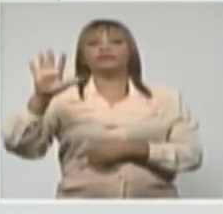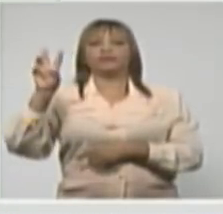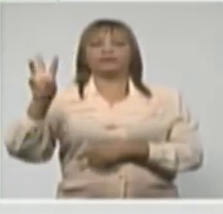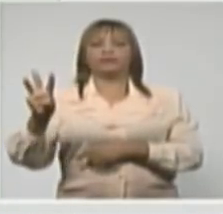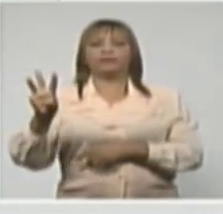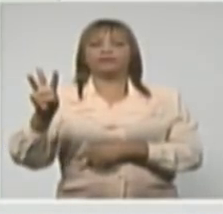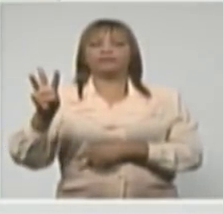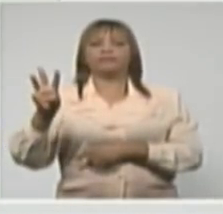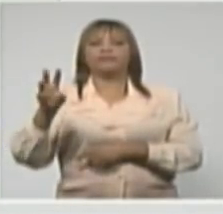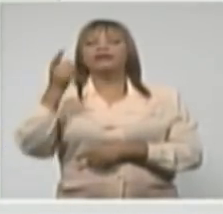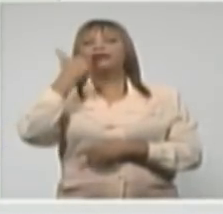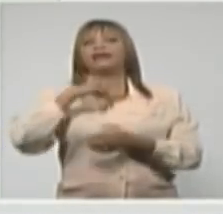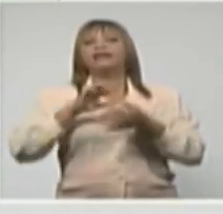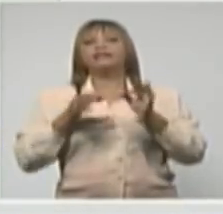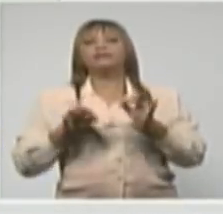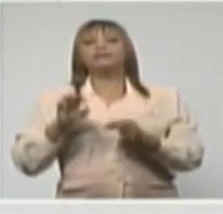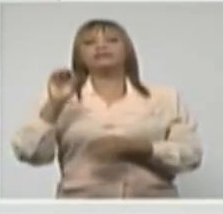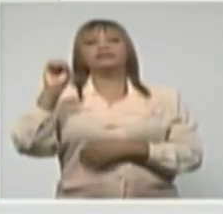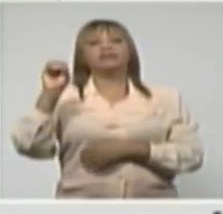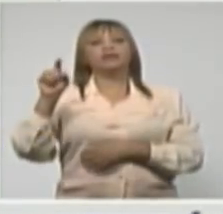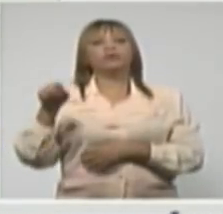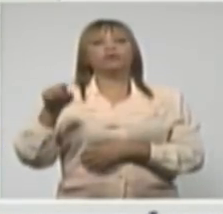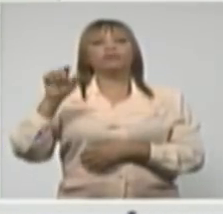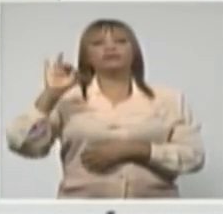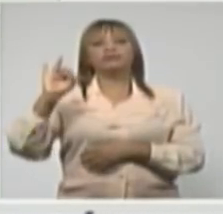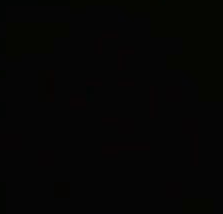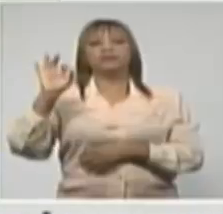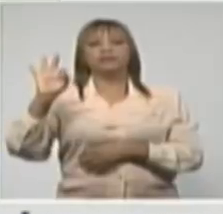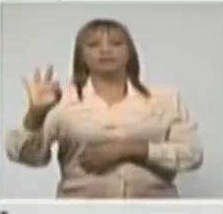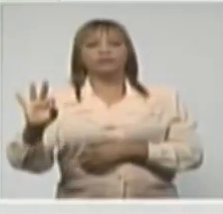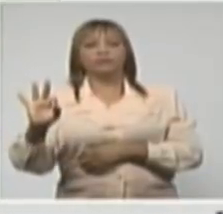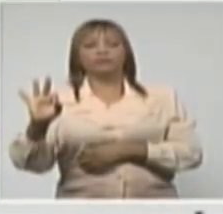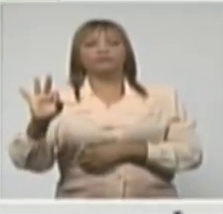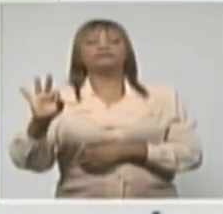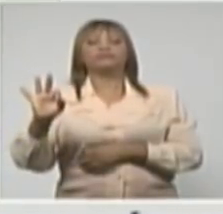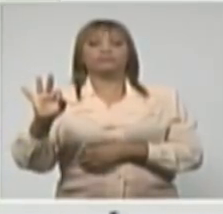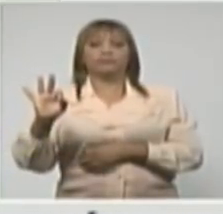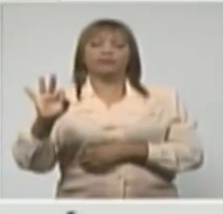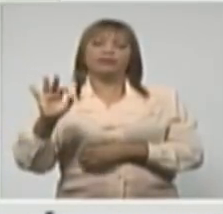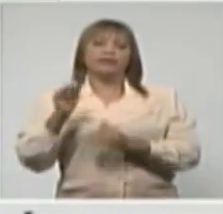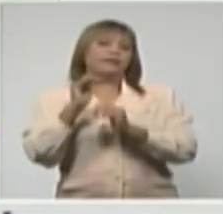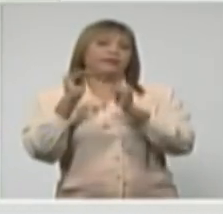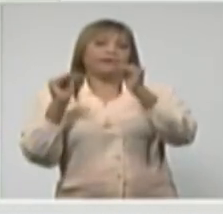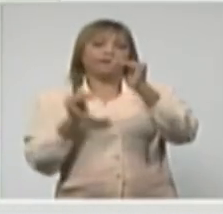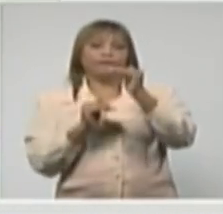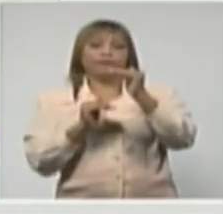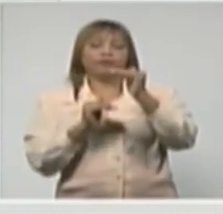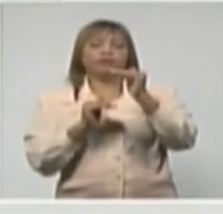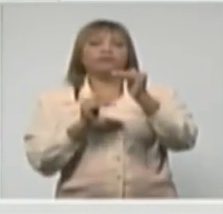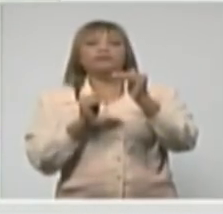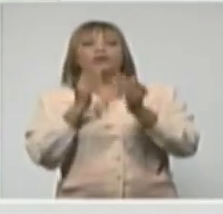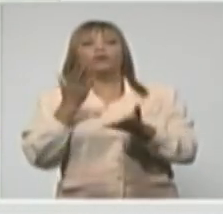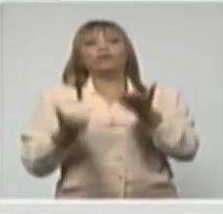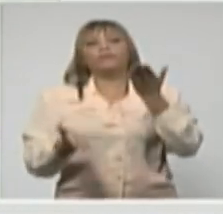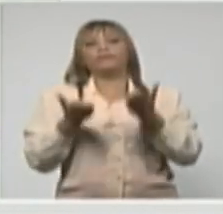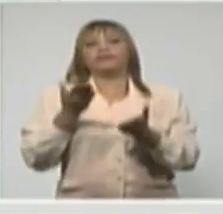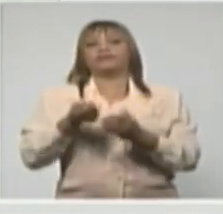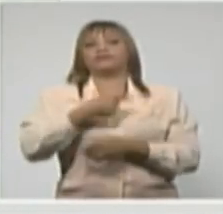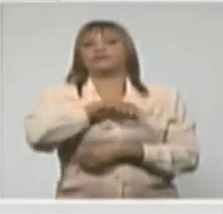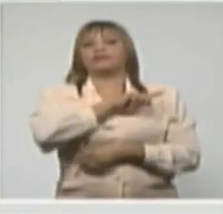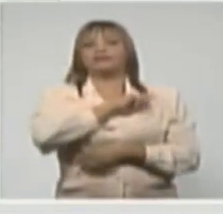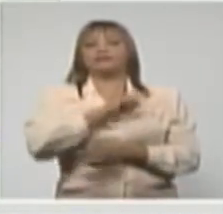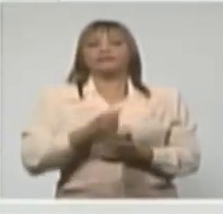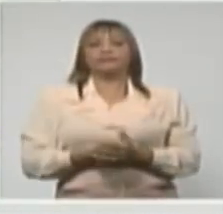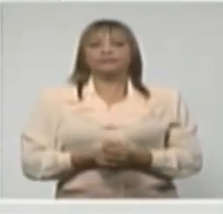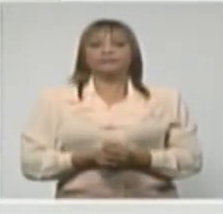y Artemisa con 0,78, pues con tasas inferiores a las del día de ayer.